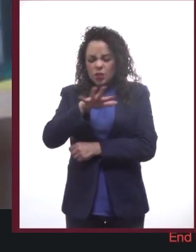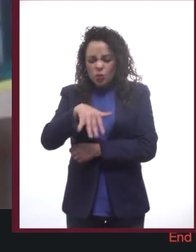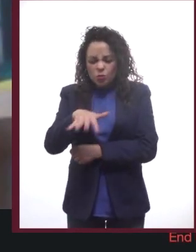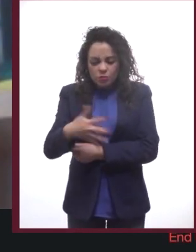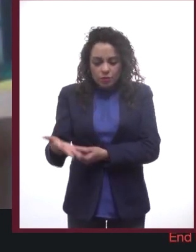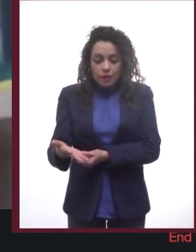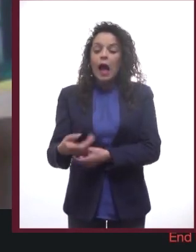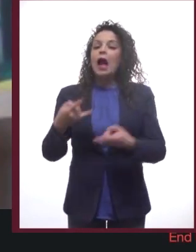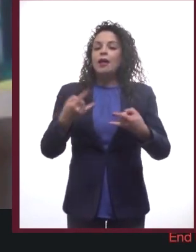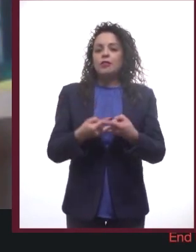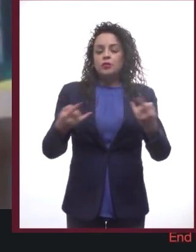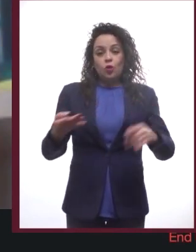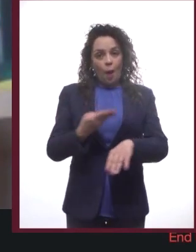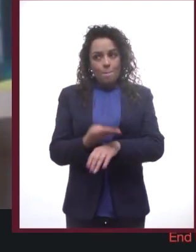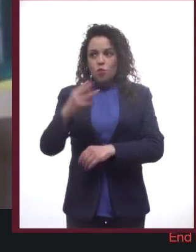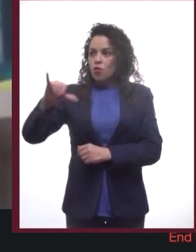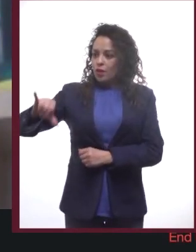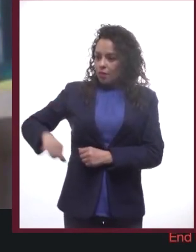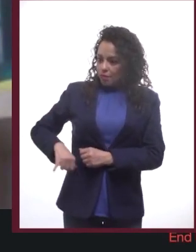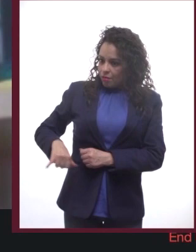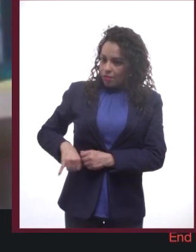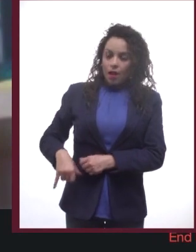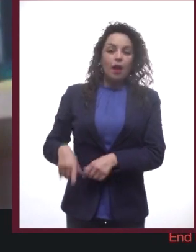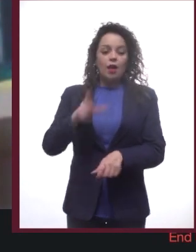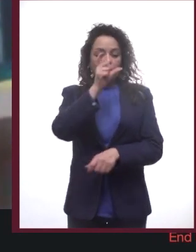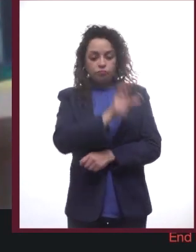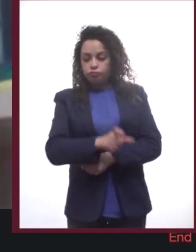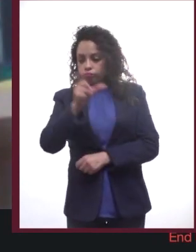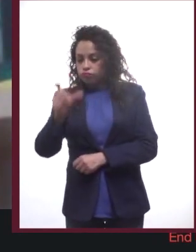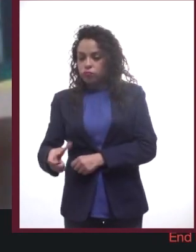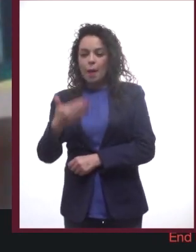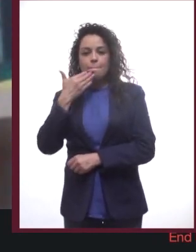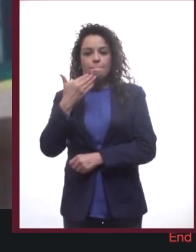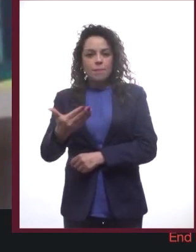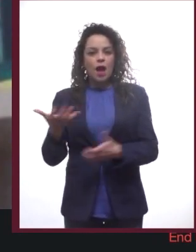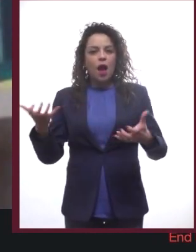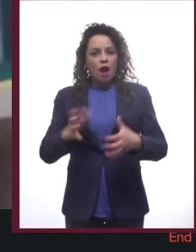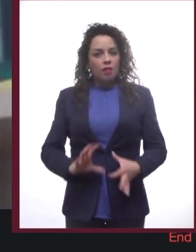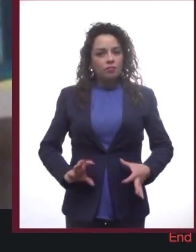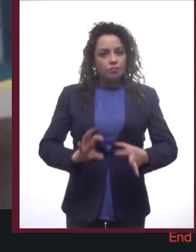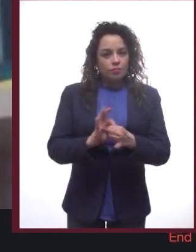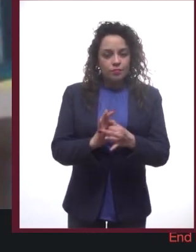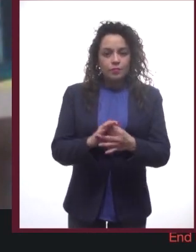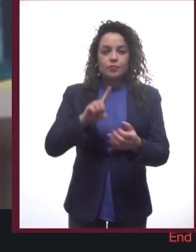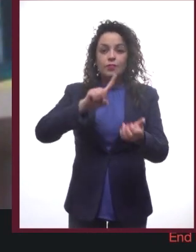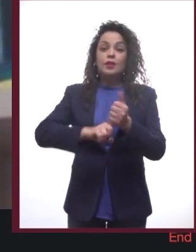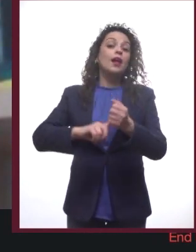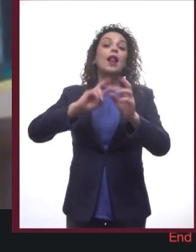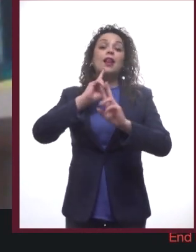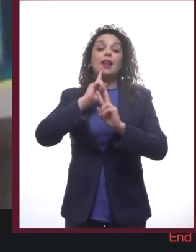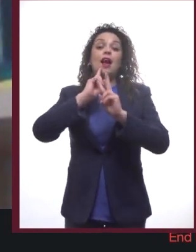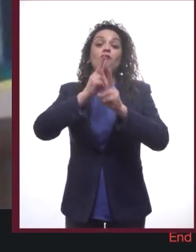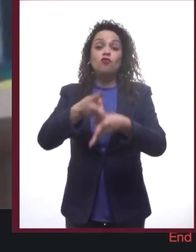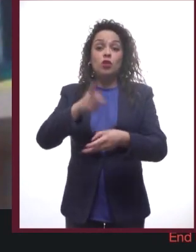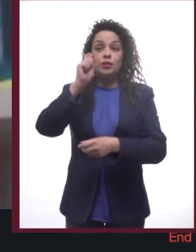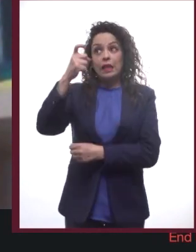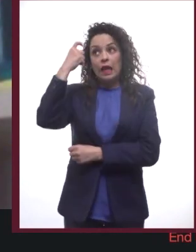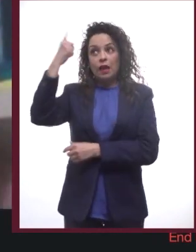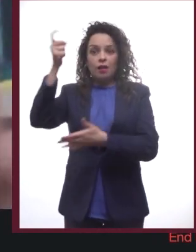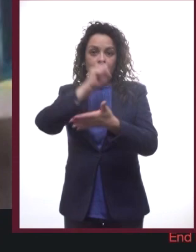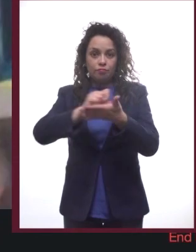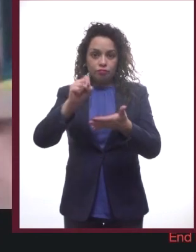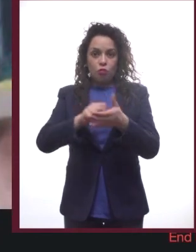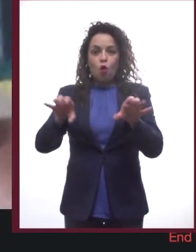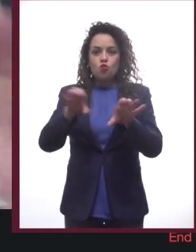como editor es una historia interesante, es que los personajes estén bien construidos, es la voz del autor, ¿no?